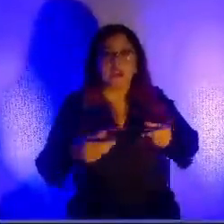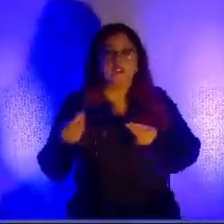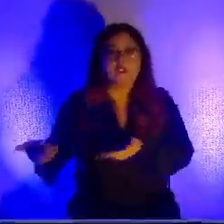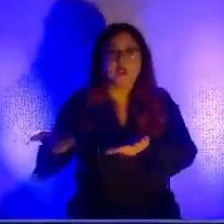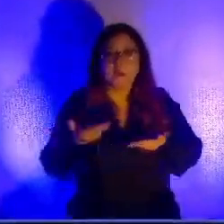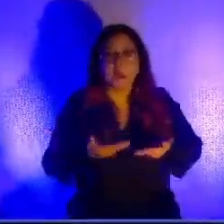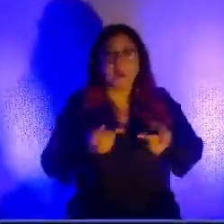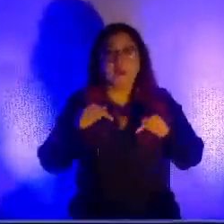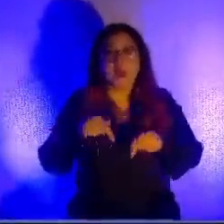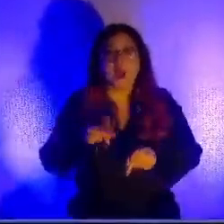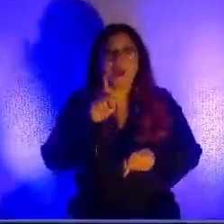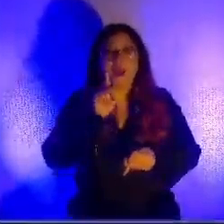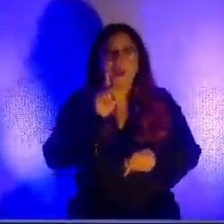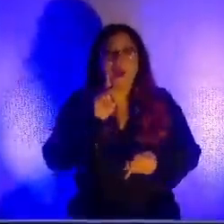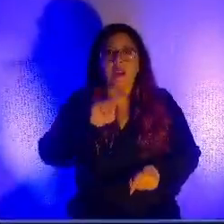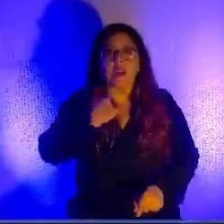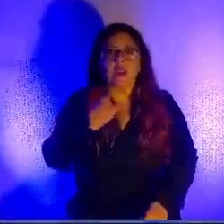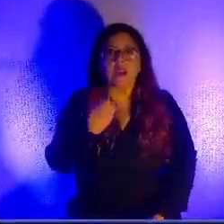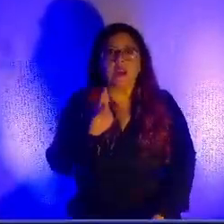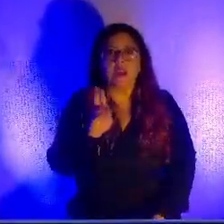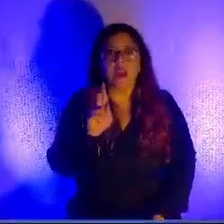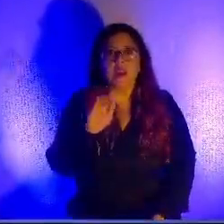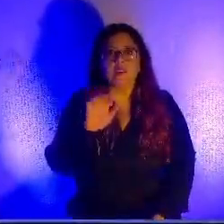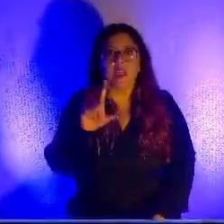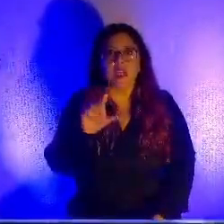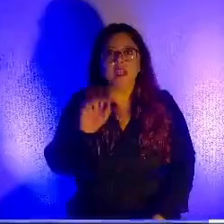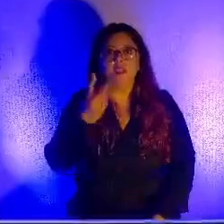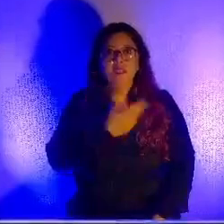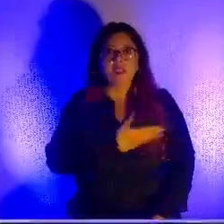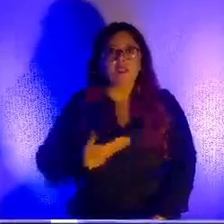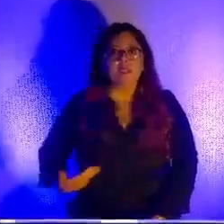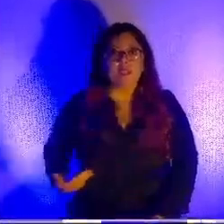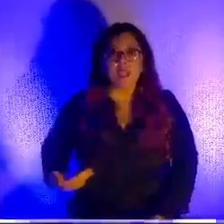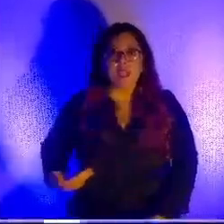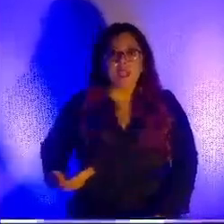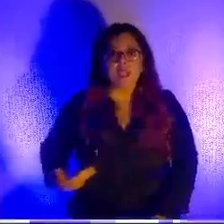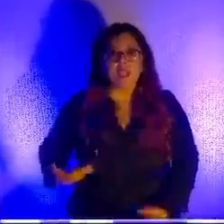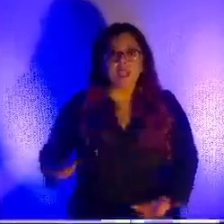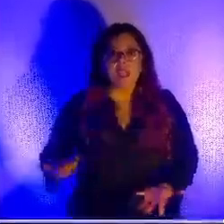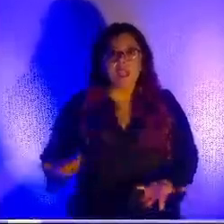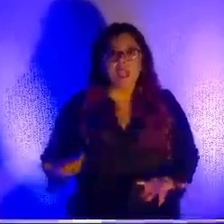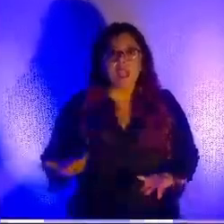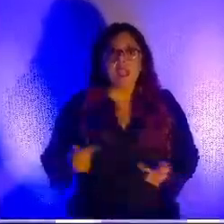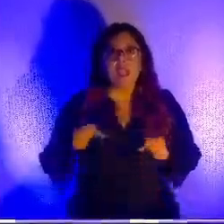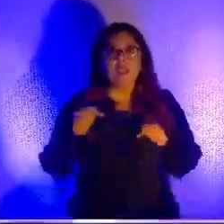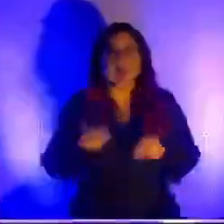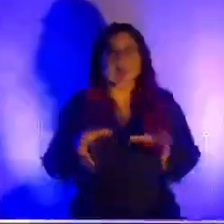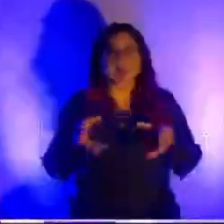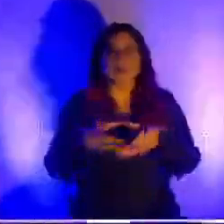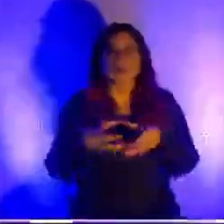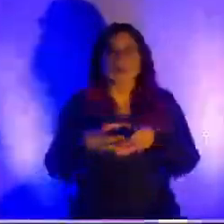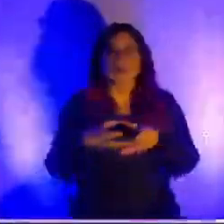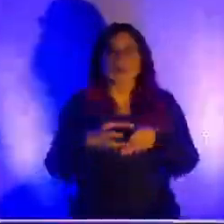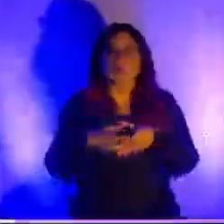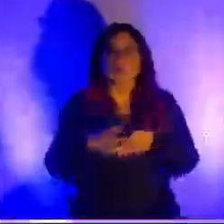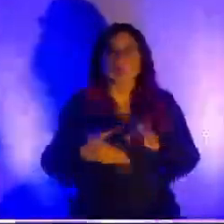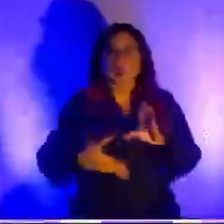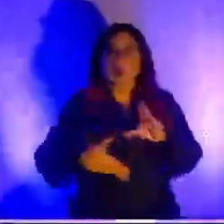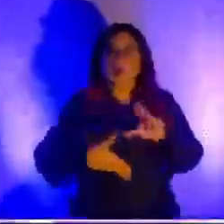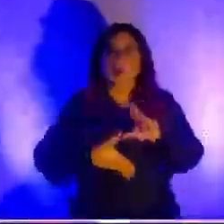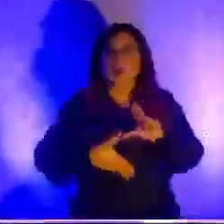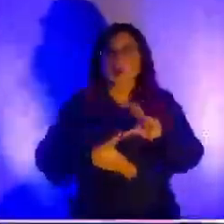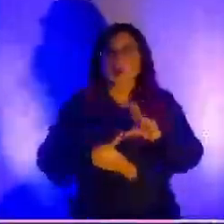bienvenida ya a este escenario a Gabriel Vallejo vicepresidente senior the revenue for growth Oracle América